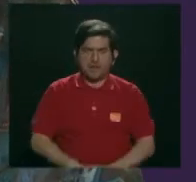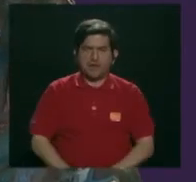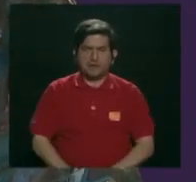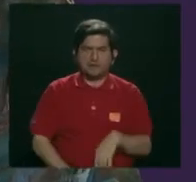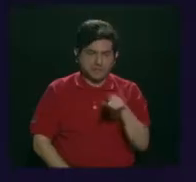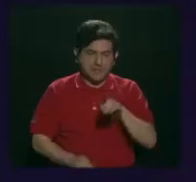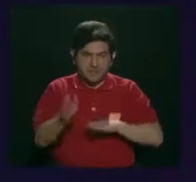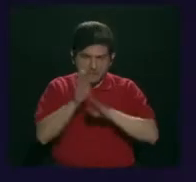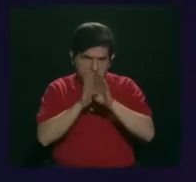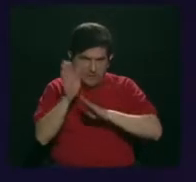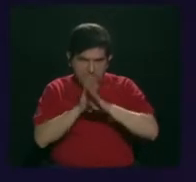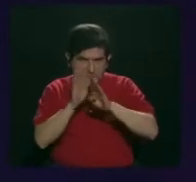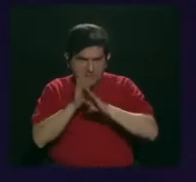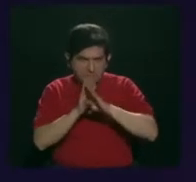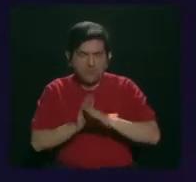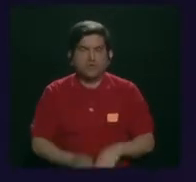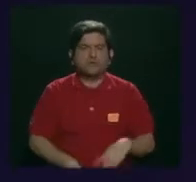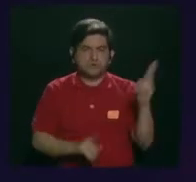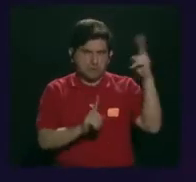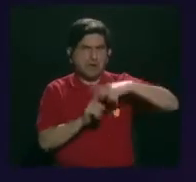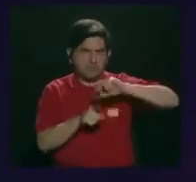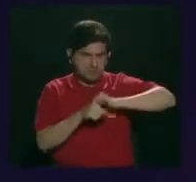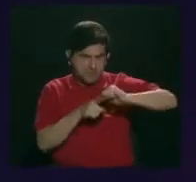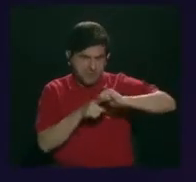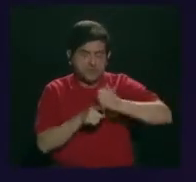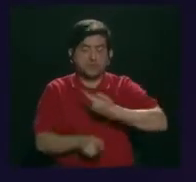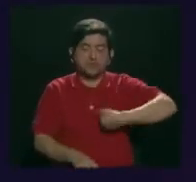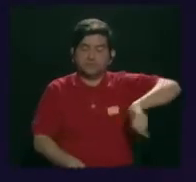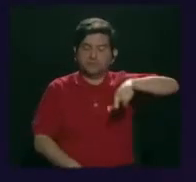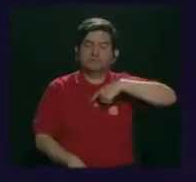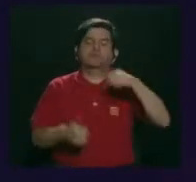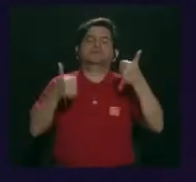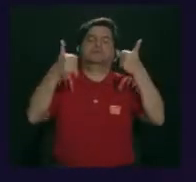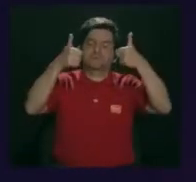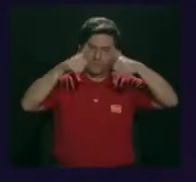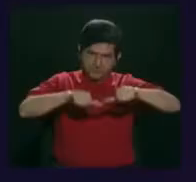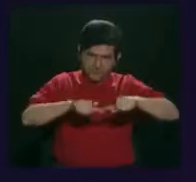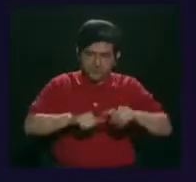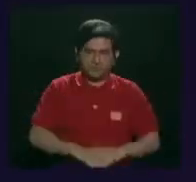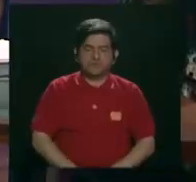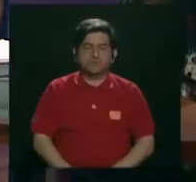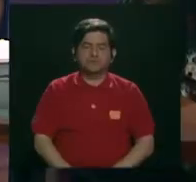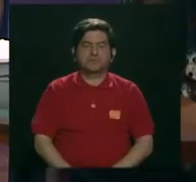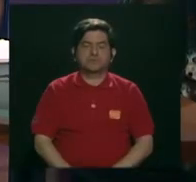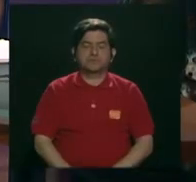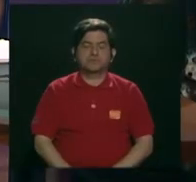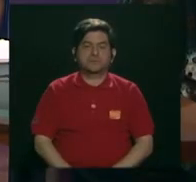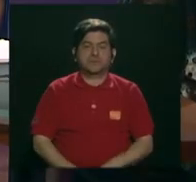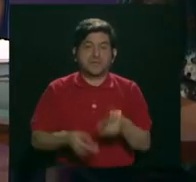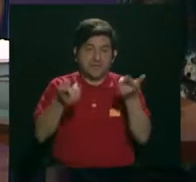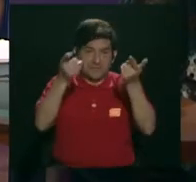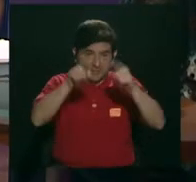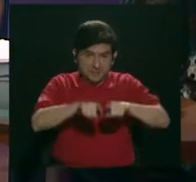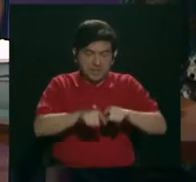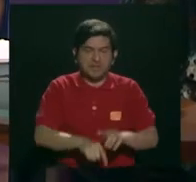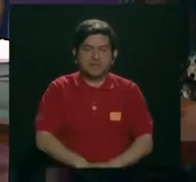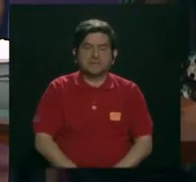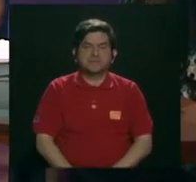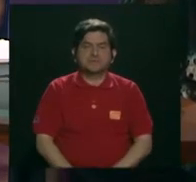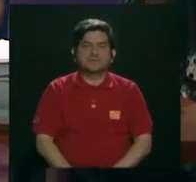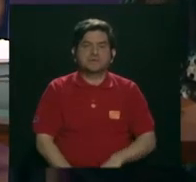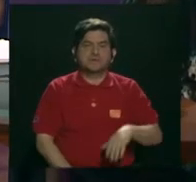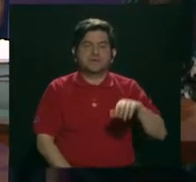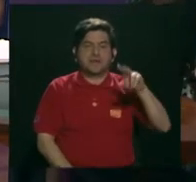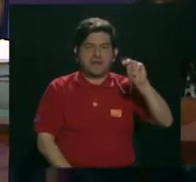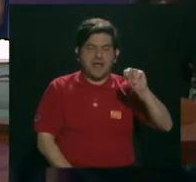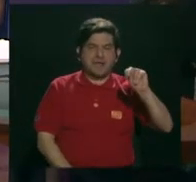un desarrollo práctico. Exactamente, entonces fue cuando nos pusimos de acuerdo, en realidad, con Alejandra y con Nancy, algo